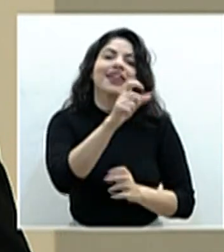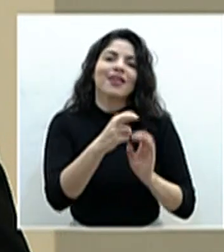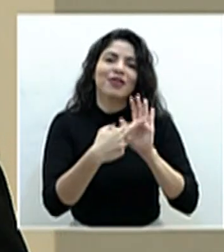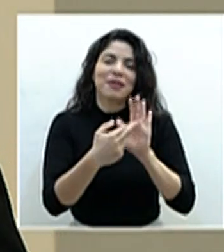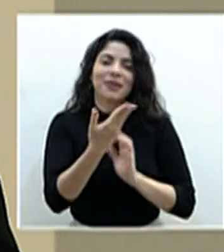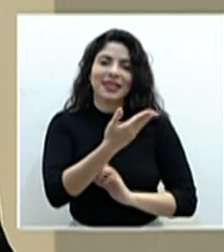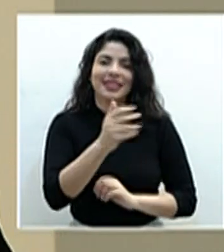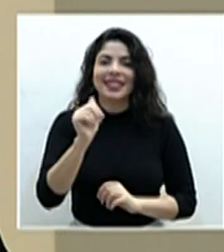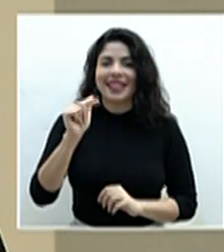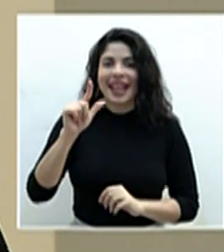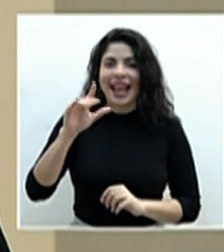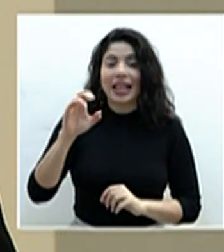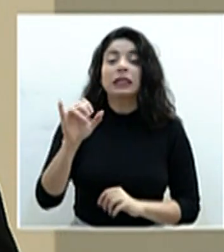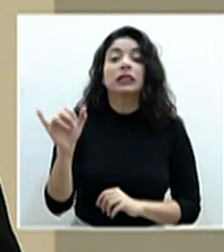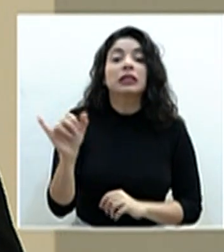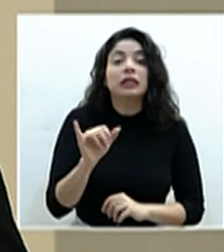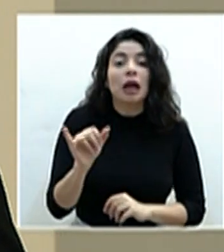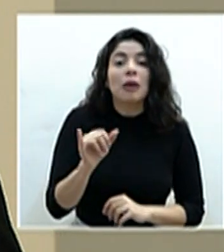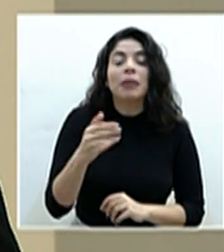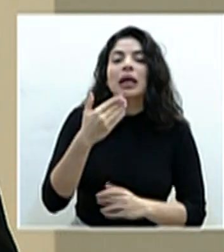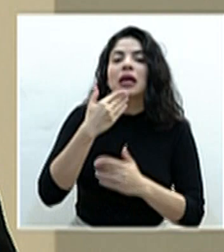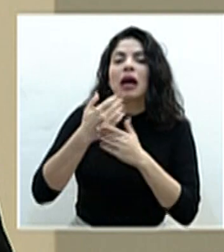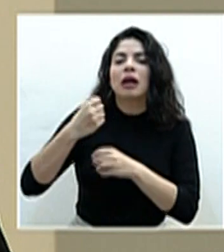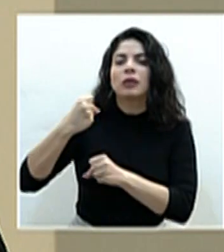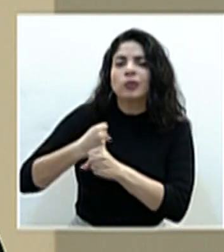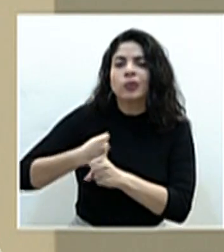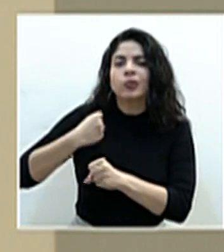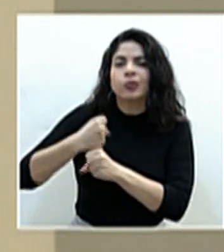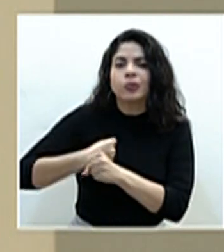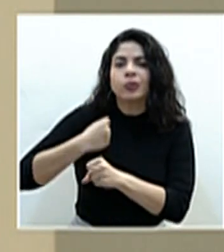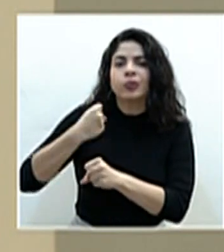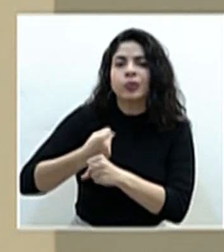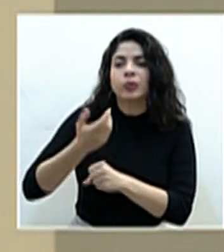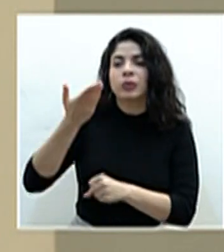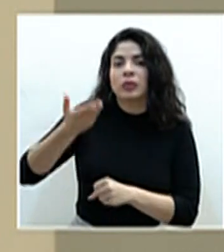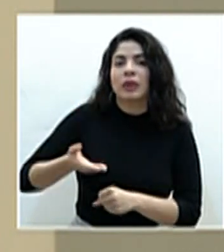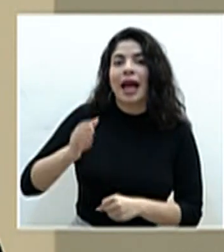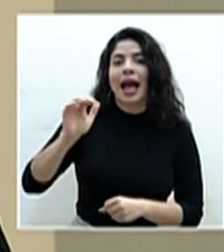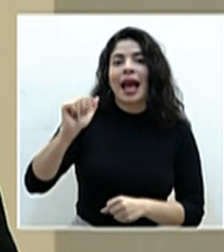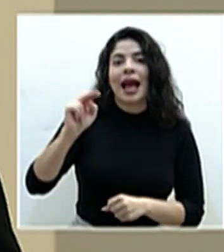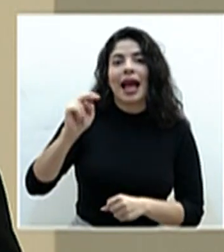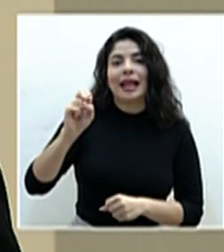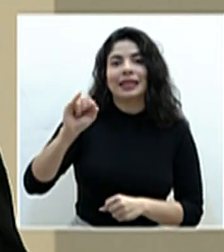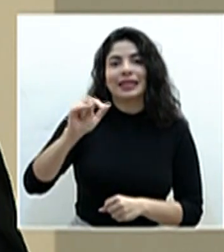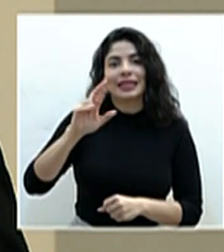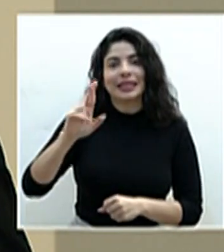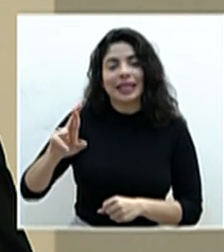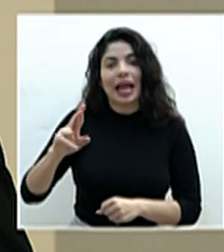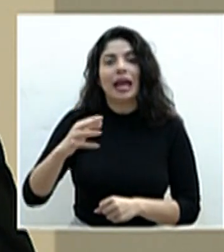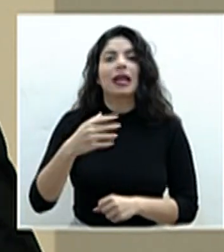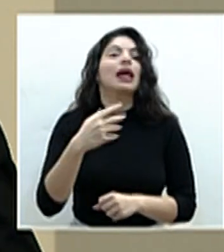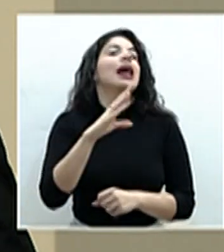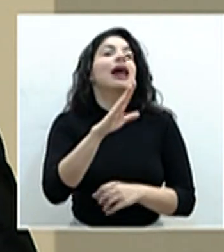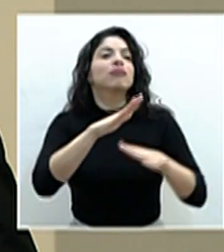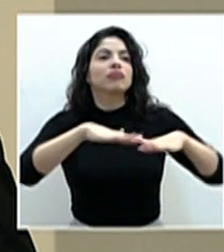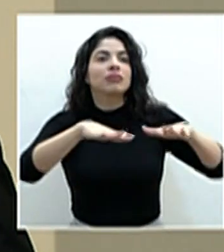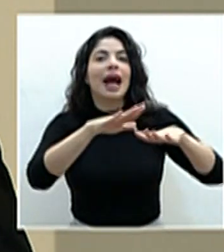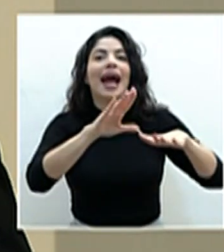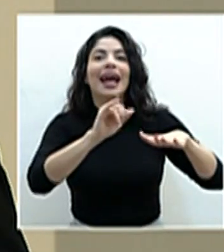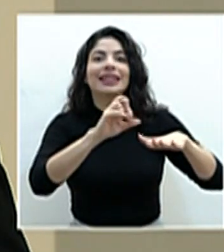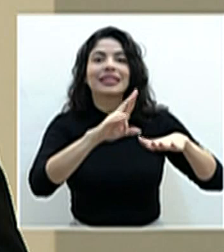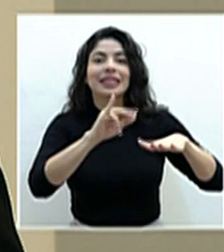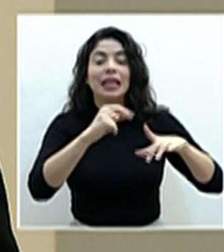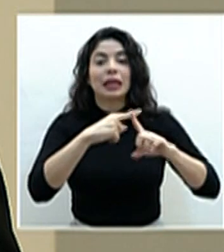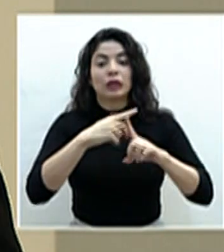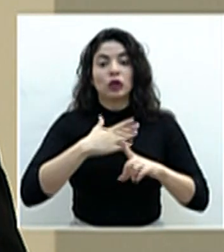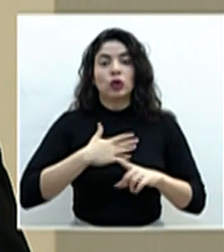por doña Alice, pero también a las gestiones que tanto el señor Canciller de la República, la Cancillería y mi persona hemos hecho